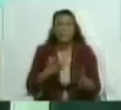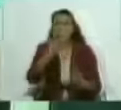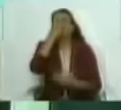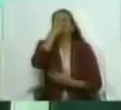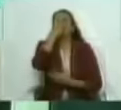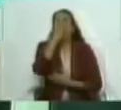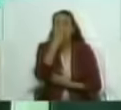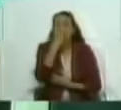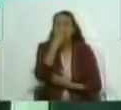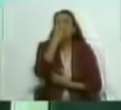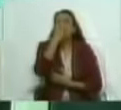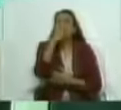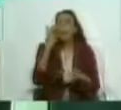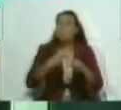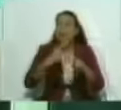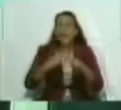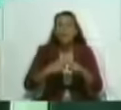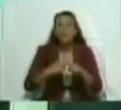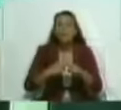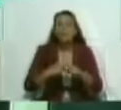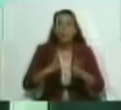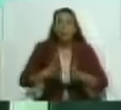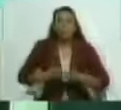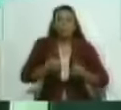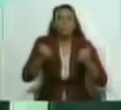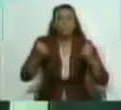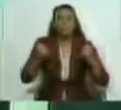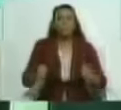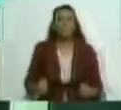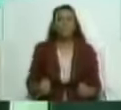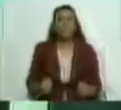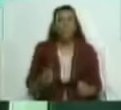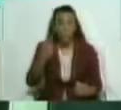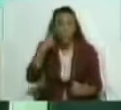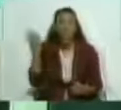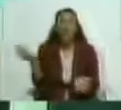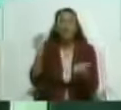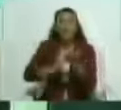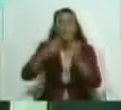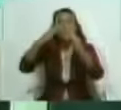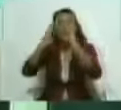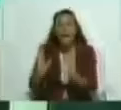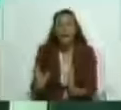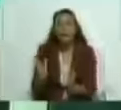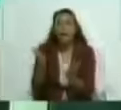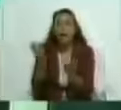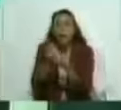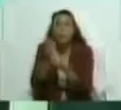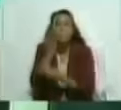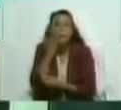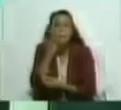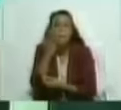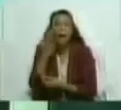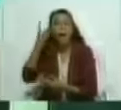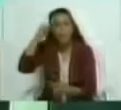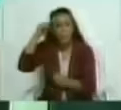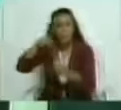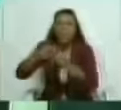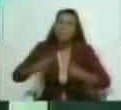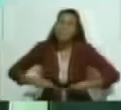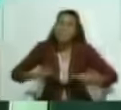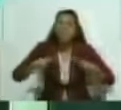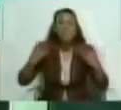intensiva y aquí estoy con ustedes. Cuando volví a casa, dije, madre, hay un propósito de vida,